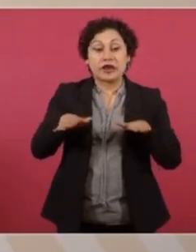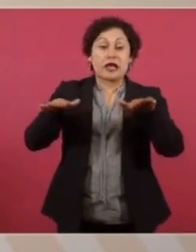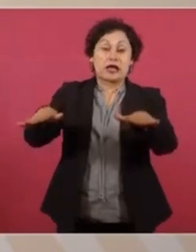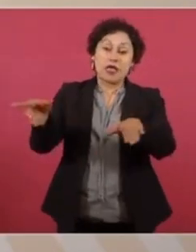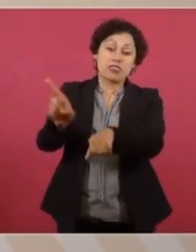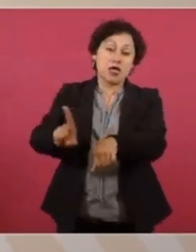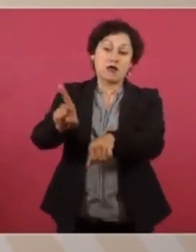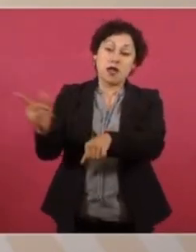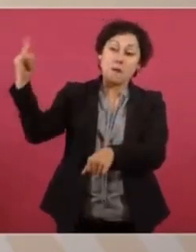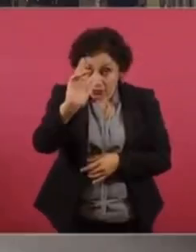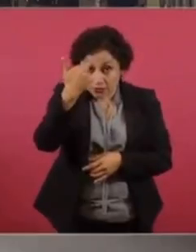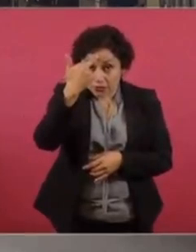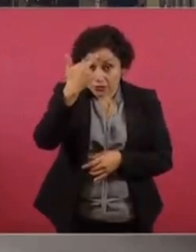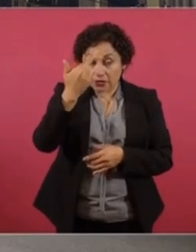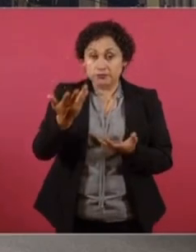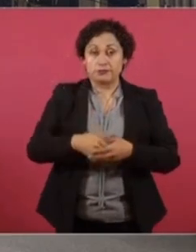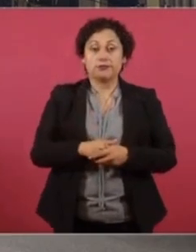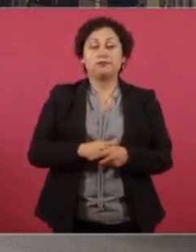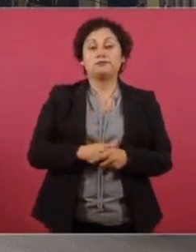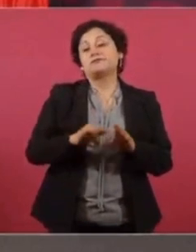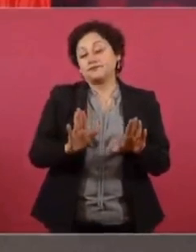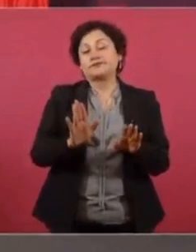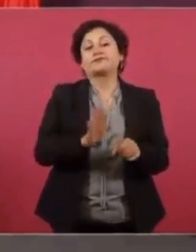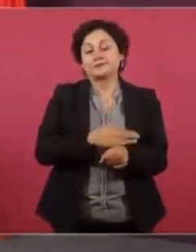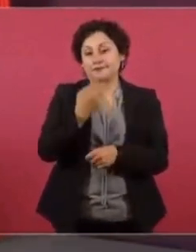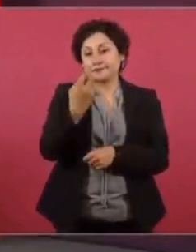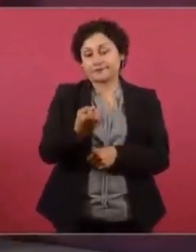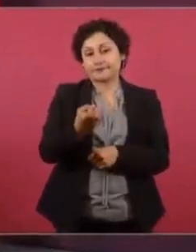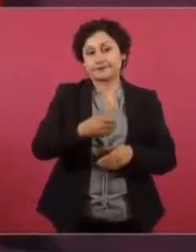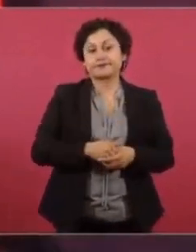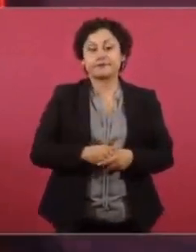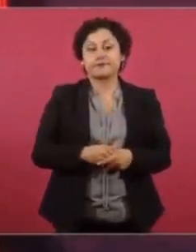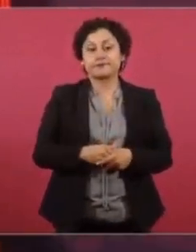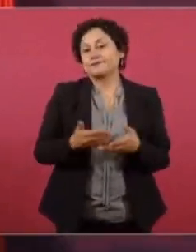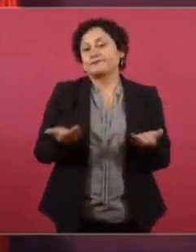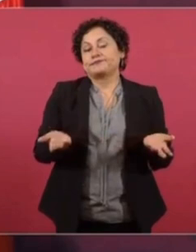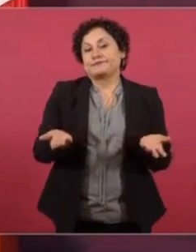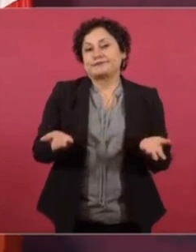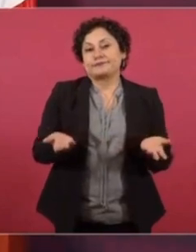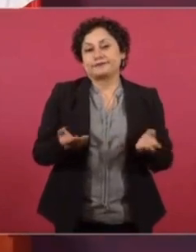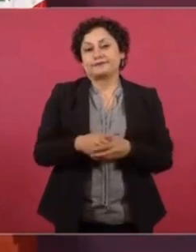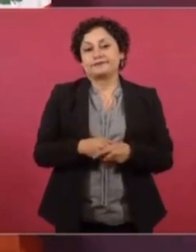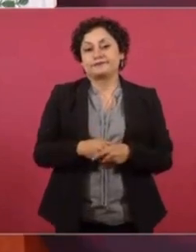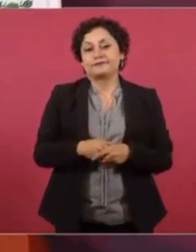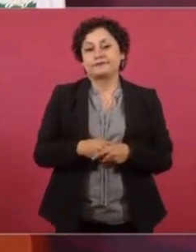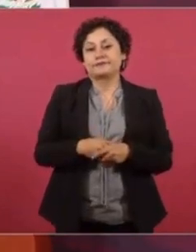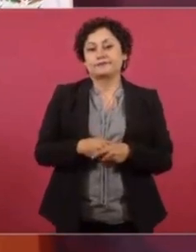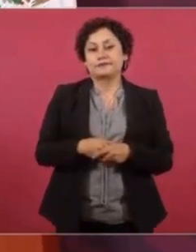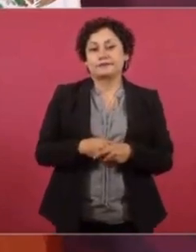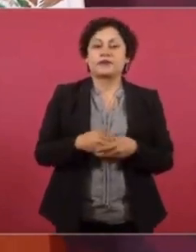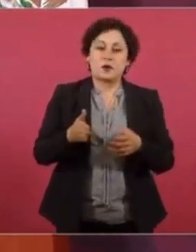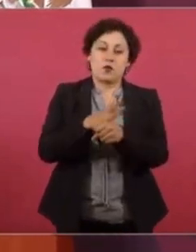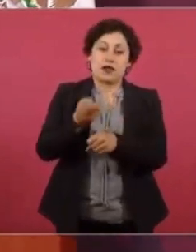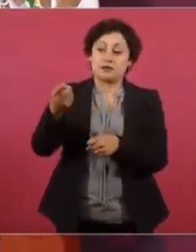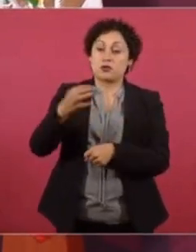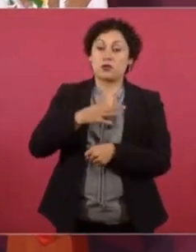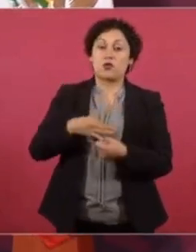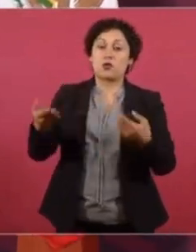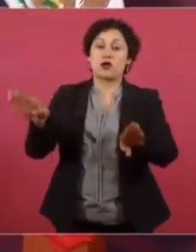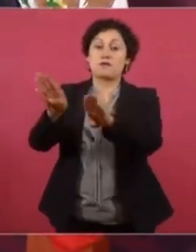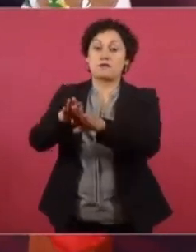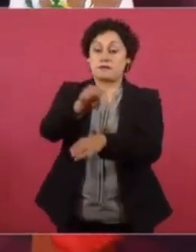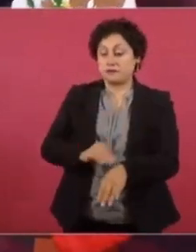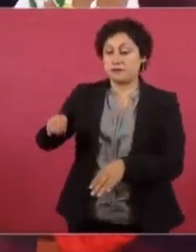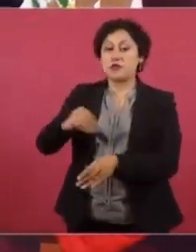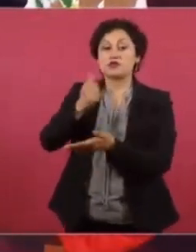operaciones resulta que pues se mantiene lleno el aeropuerto desde entonces y